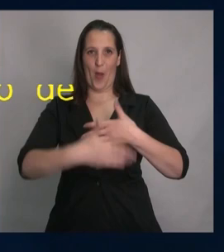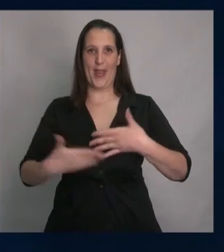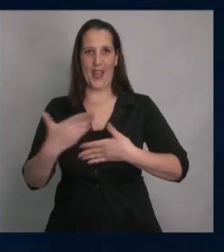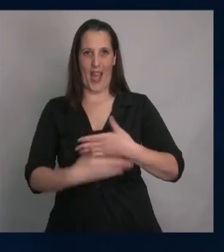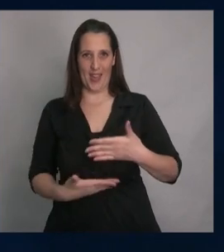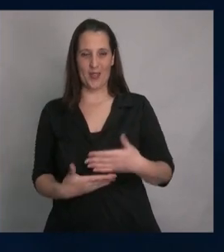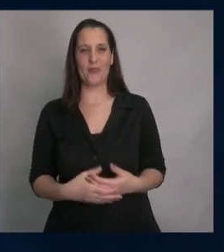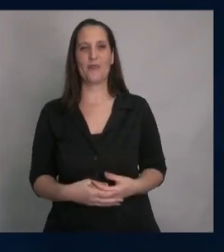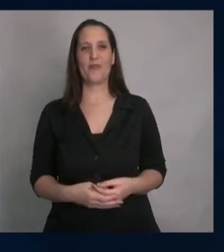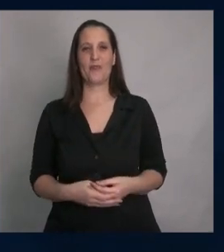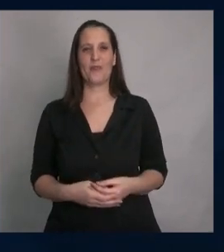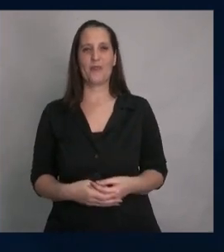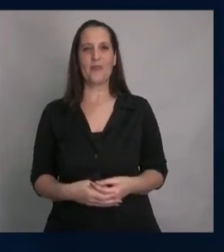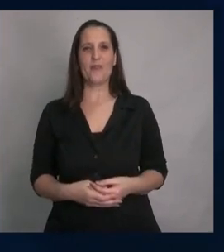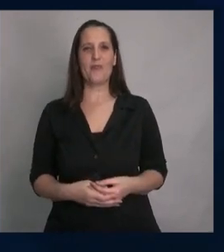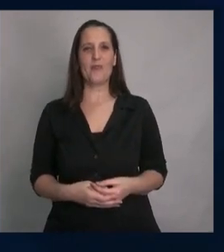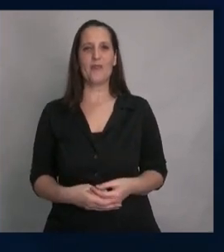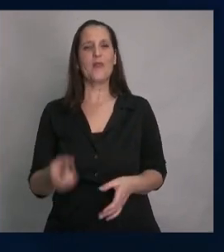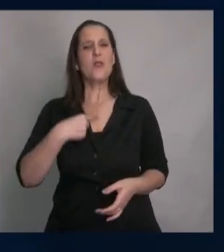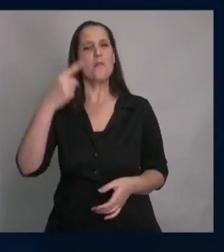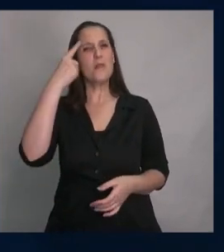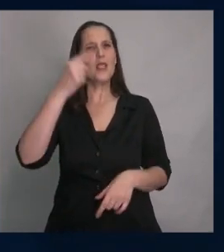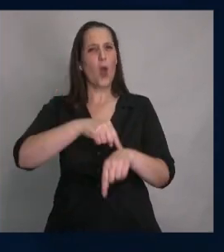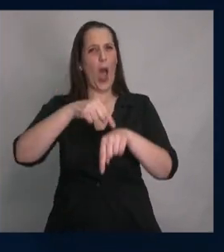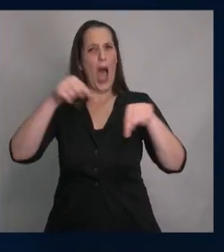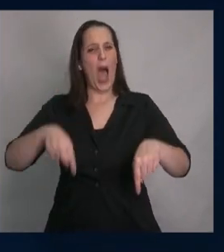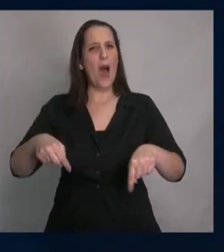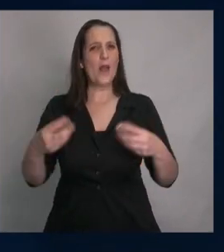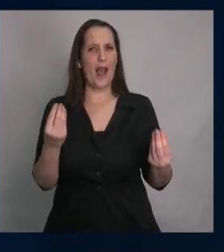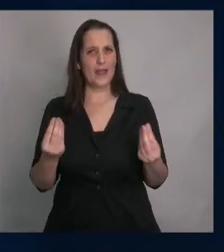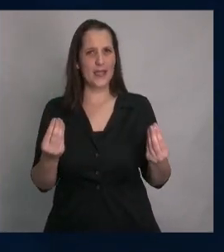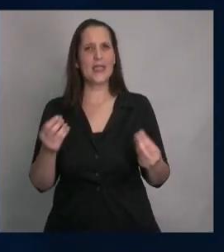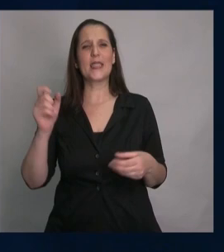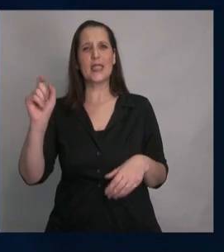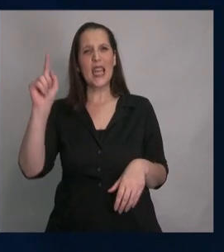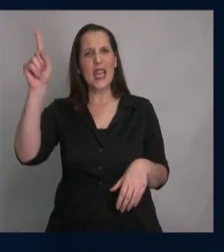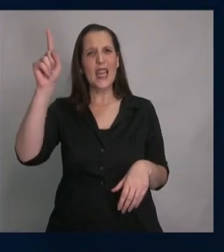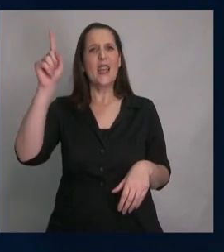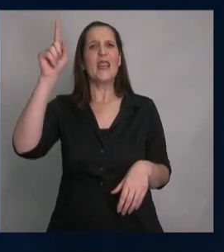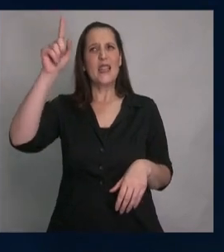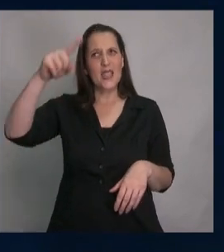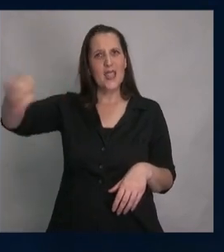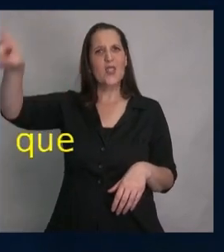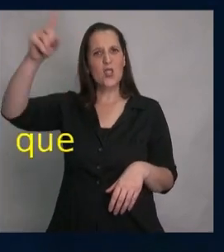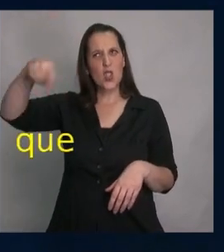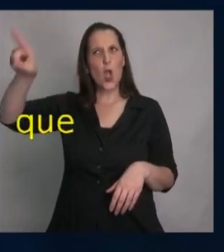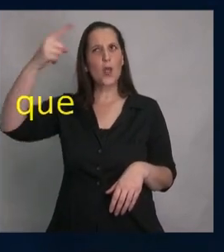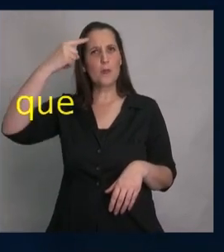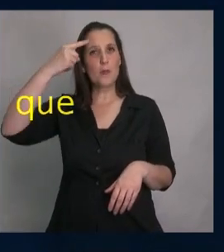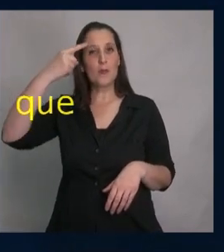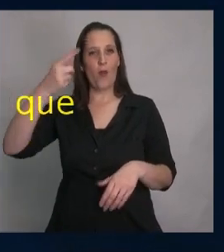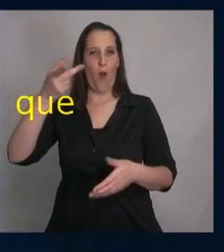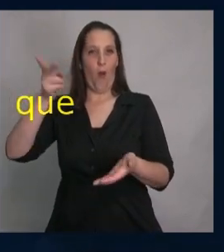está pasando ahora? ¿Están viniendo para una tercera ofensiva neoliberal, pero